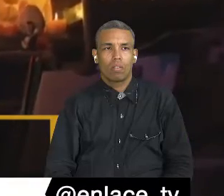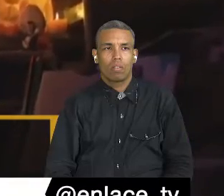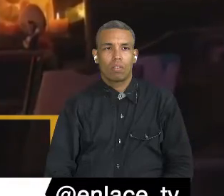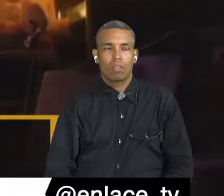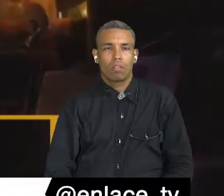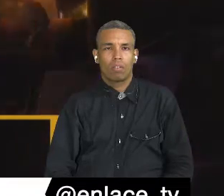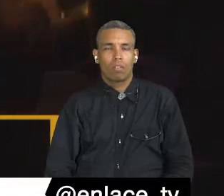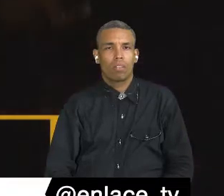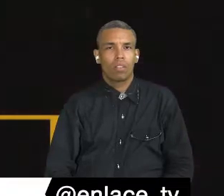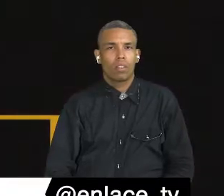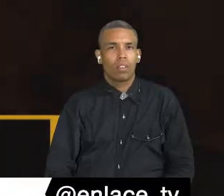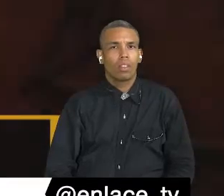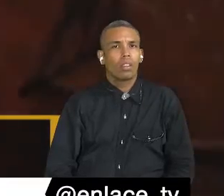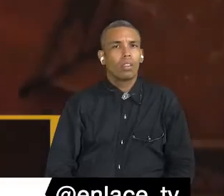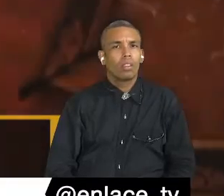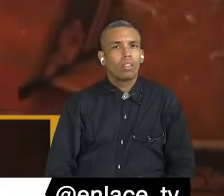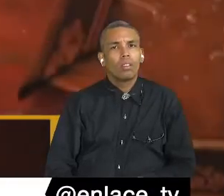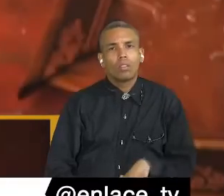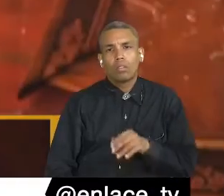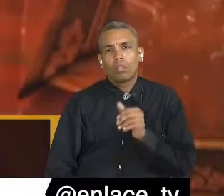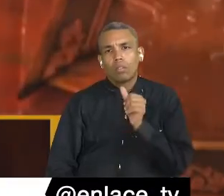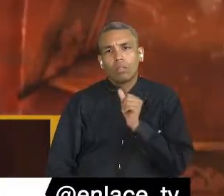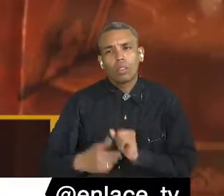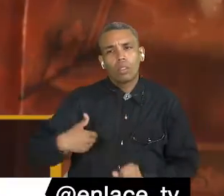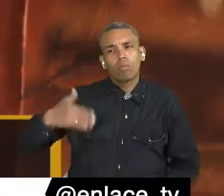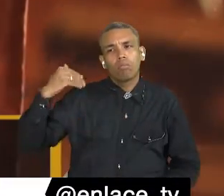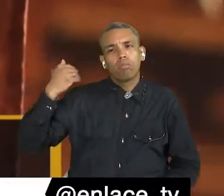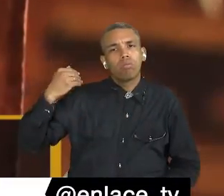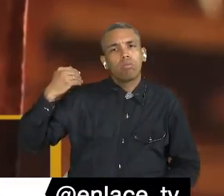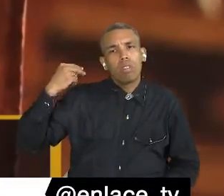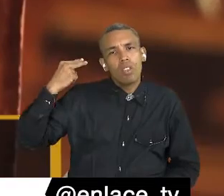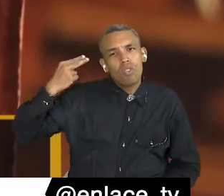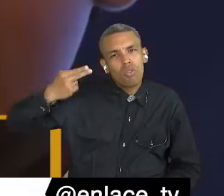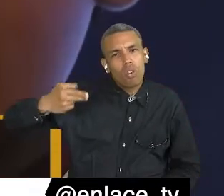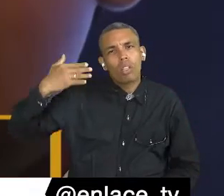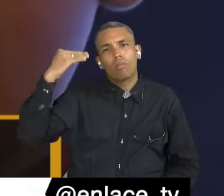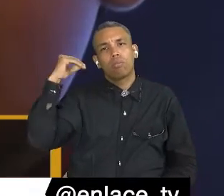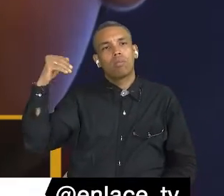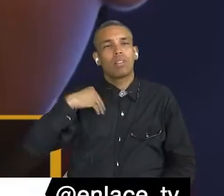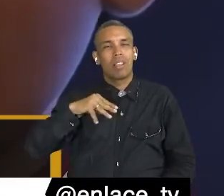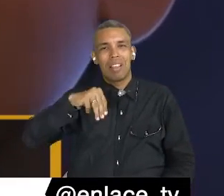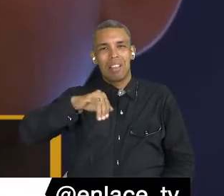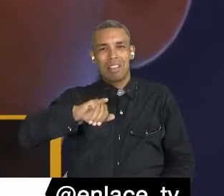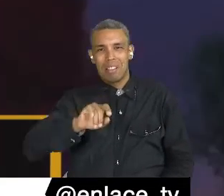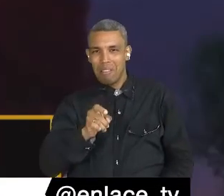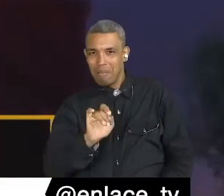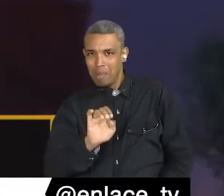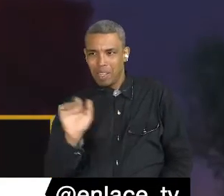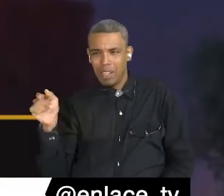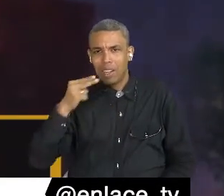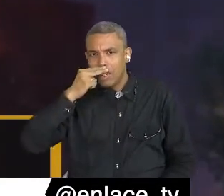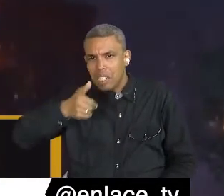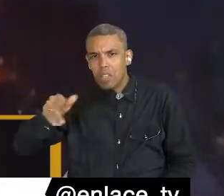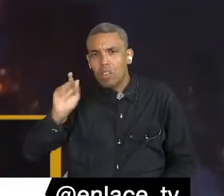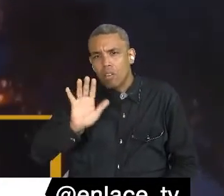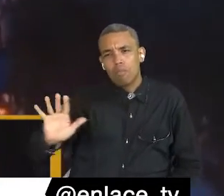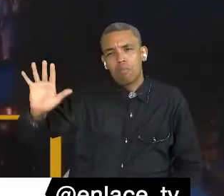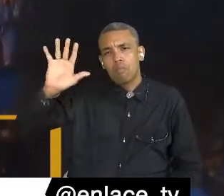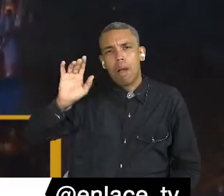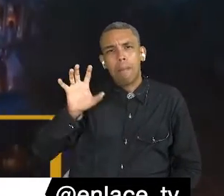La historia se centrará en Miguel, un niño de 12 años que vive con su familia en una zona rural de México. Sus